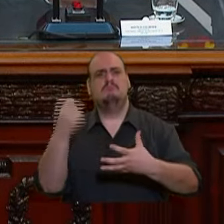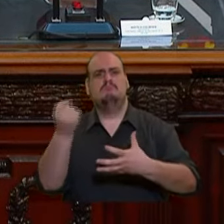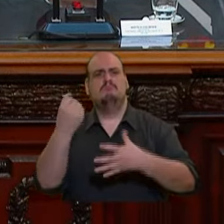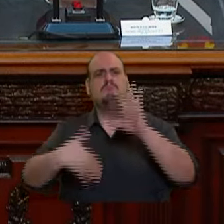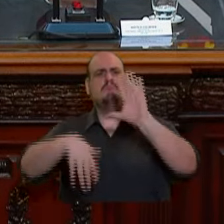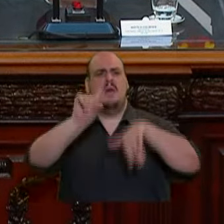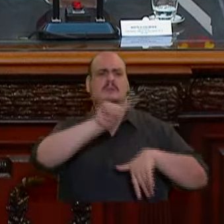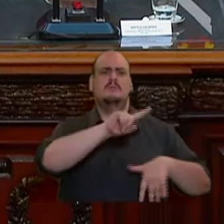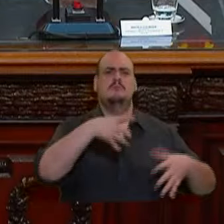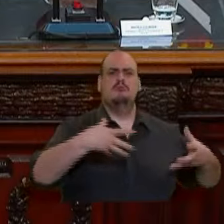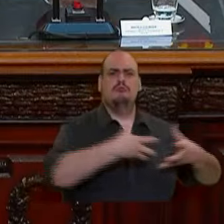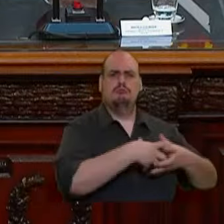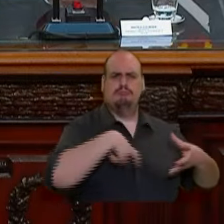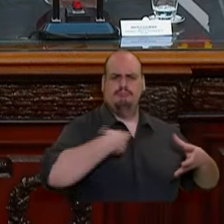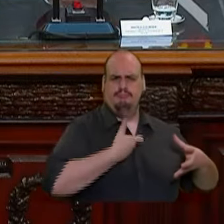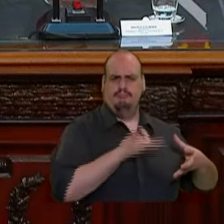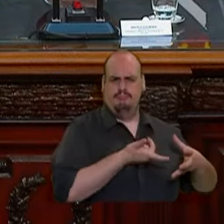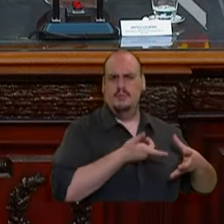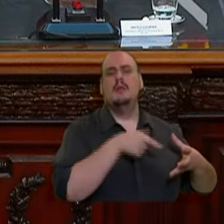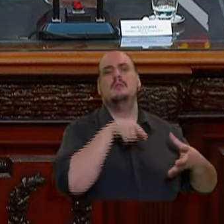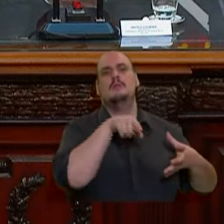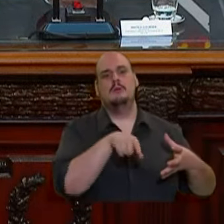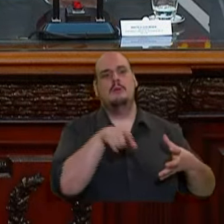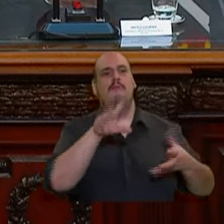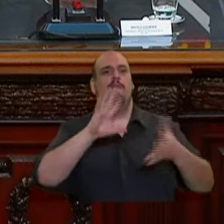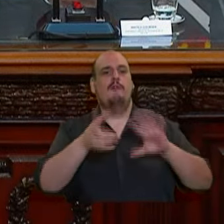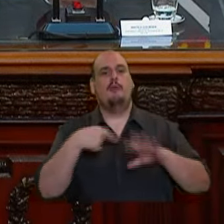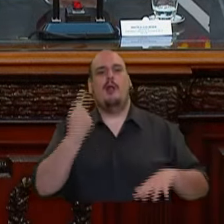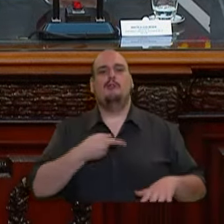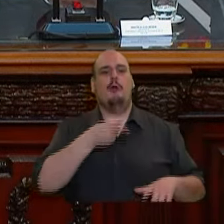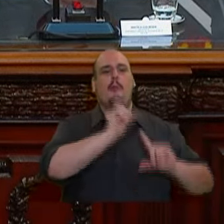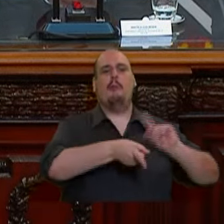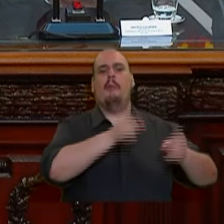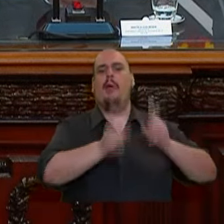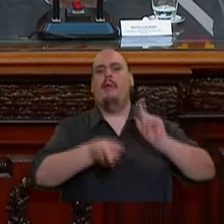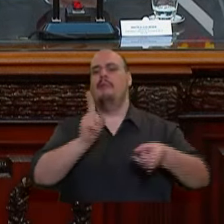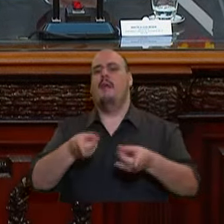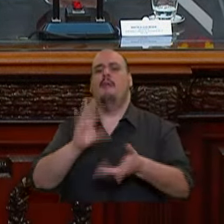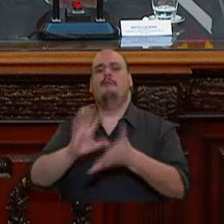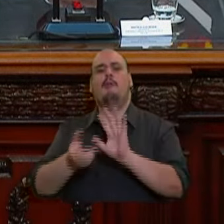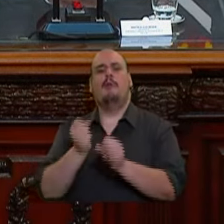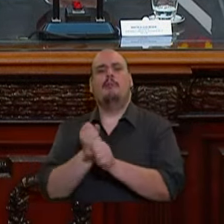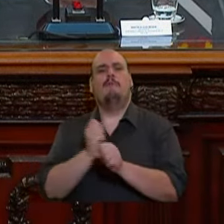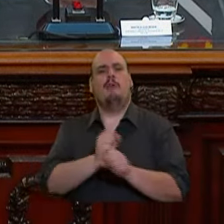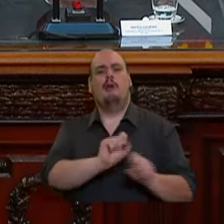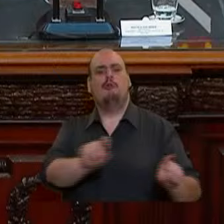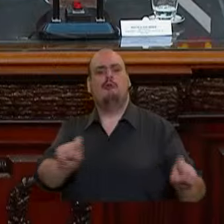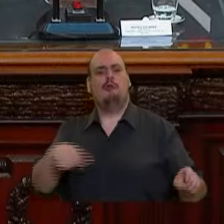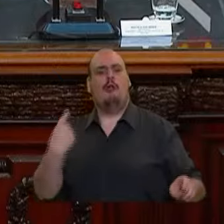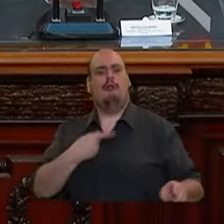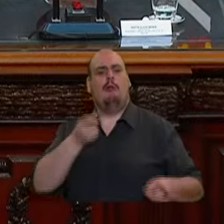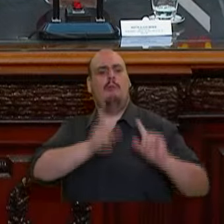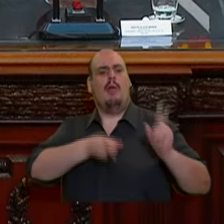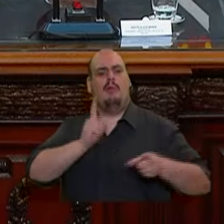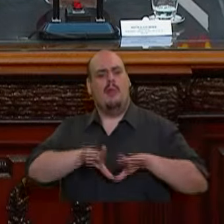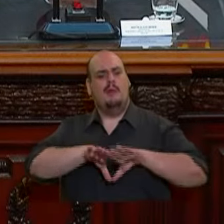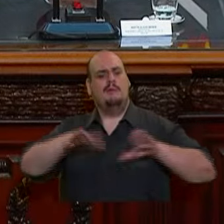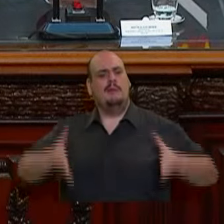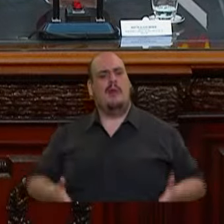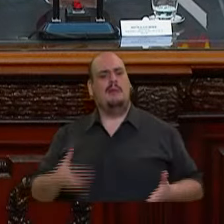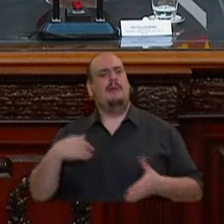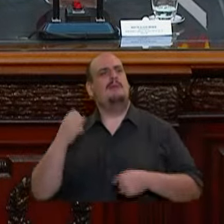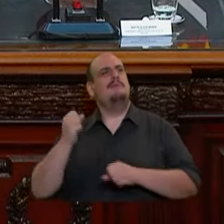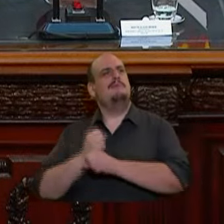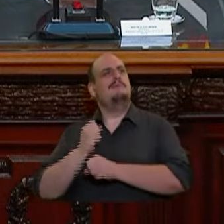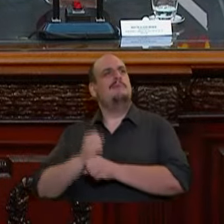colectivos del sector. Vamos a terminar con esa locura de imponerle a la gente las condiciones laborales que define atrás de un escritorio un señor que no trabaja